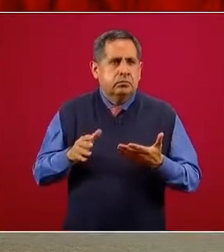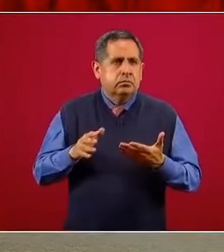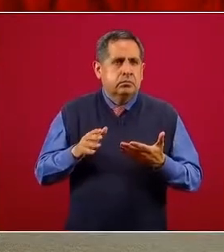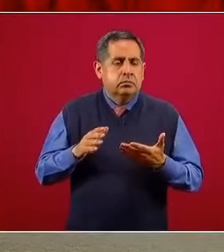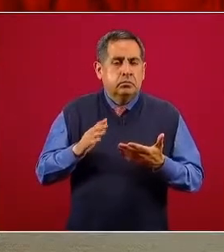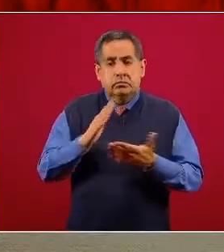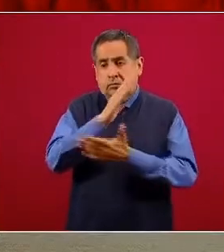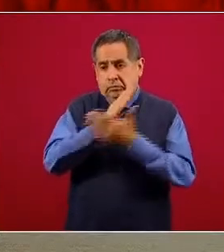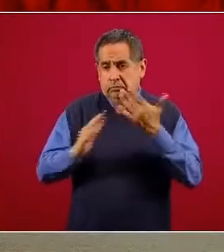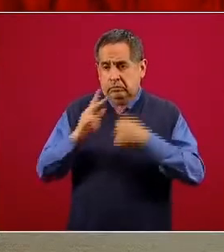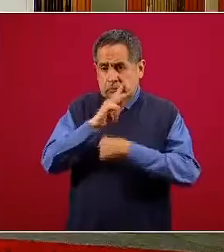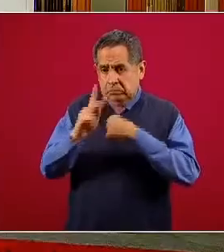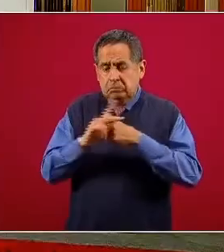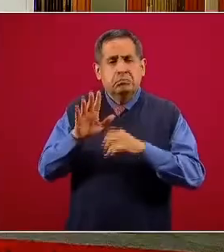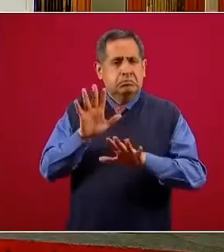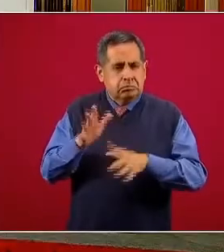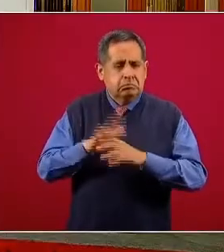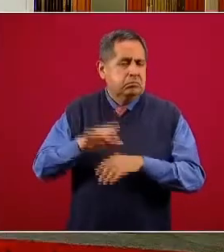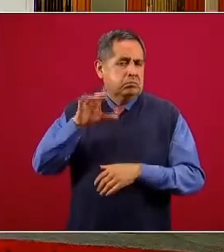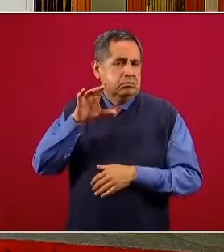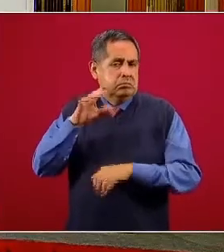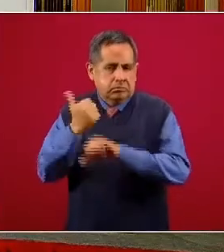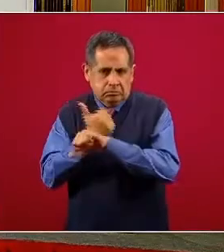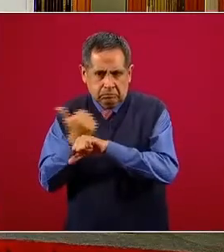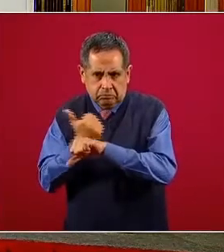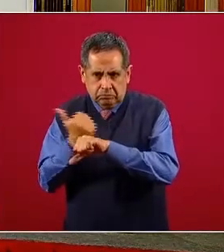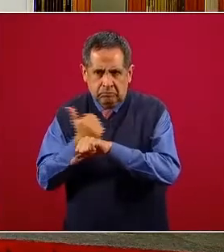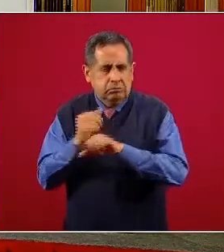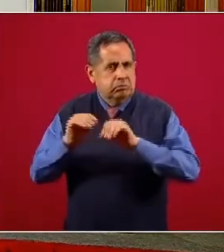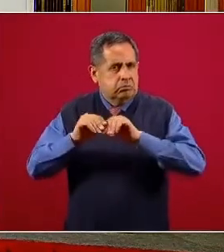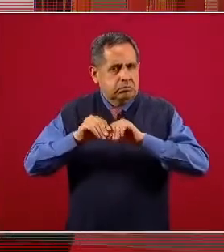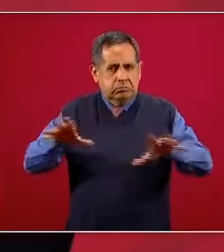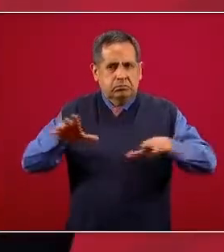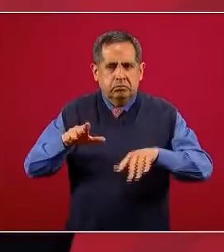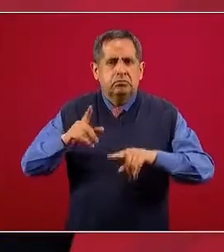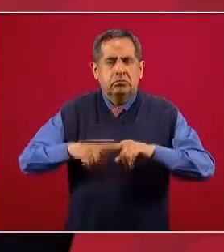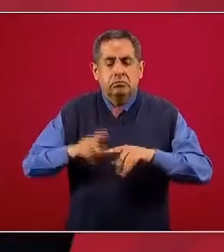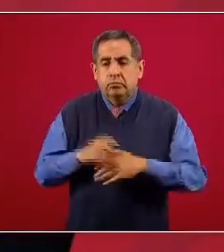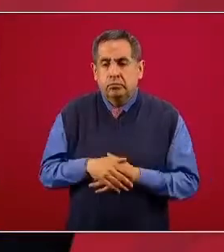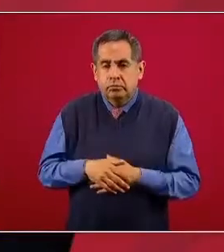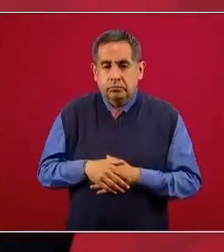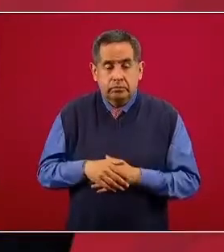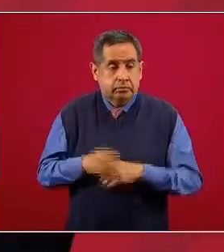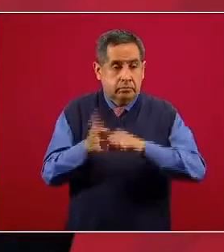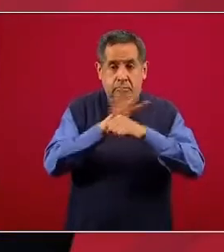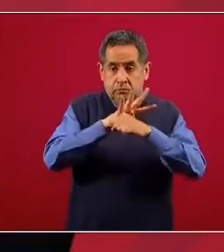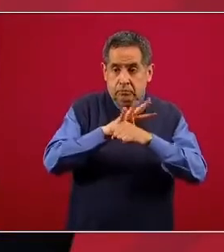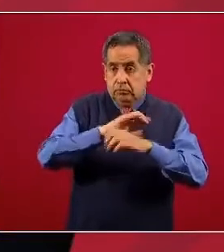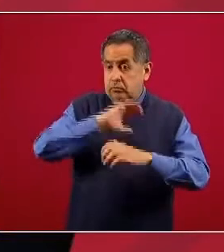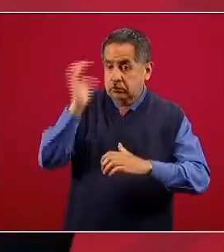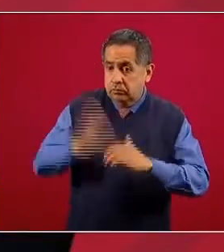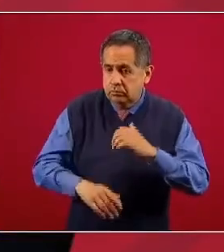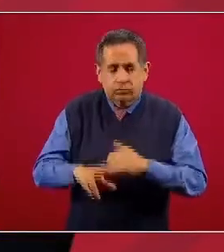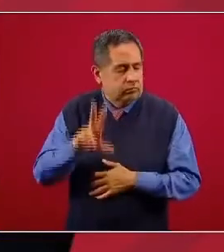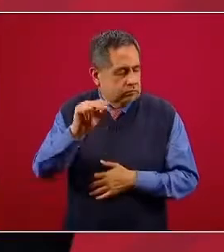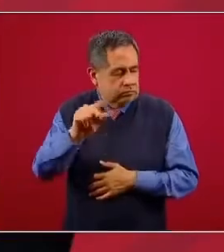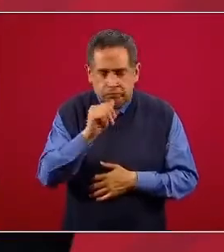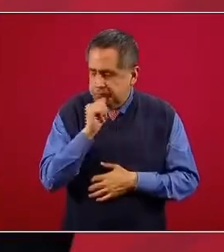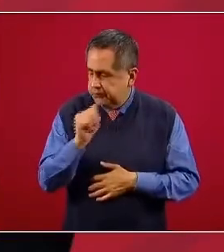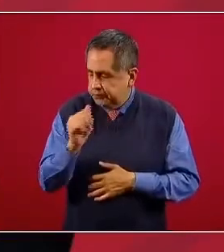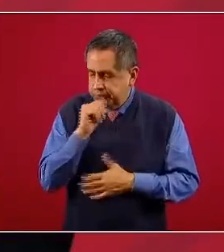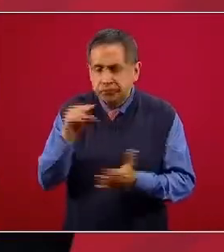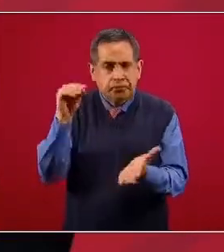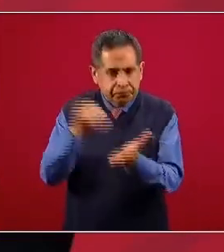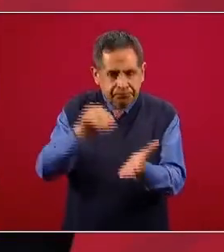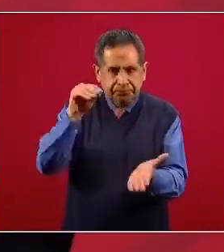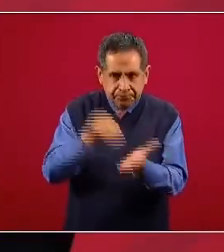la mitad del país en color amarillo. Primero, no ha acabado la epidemia, importantísimo tenerlo claro.